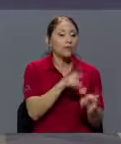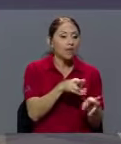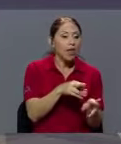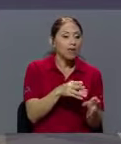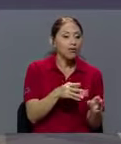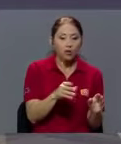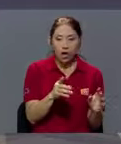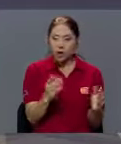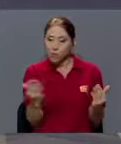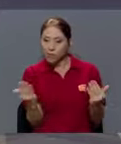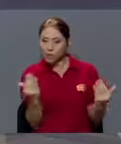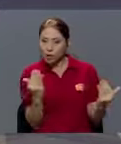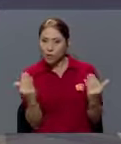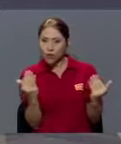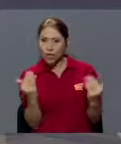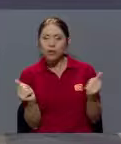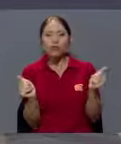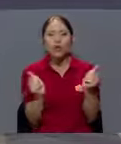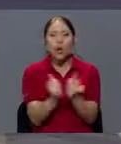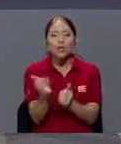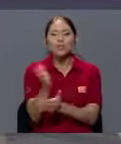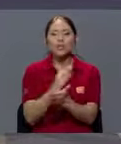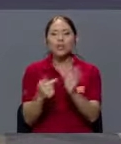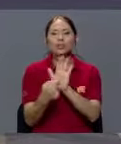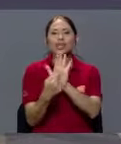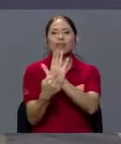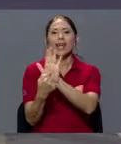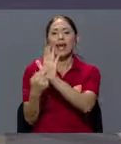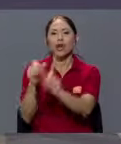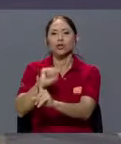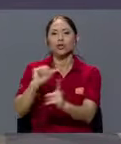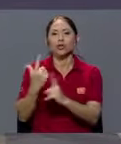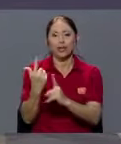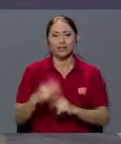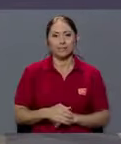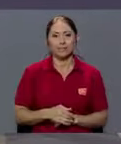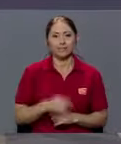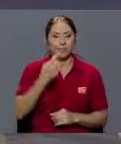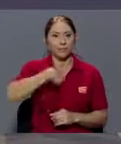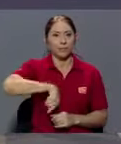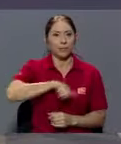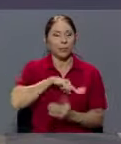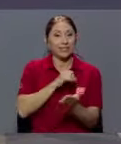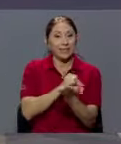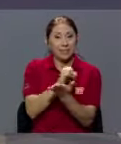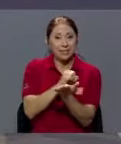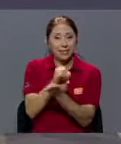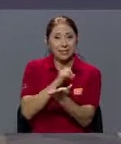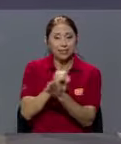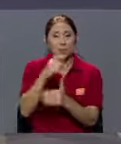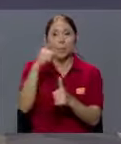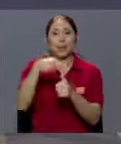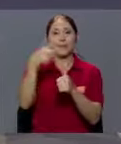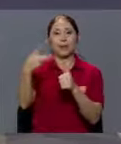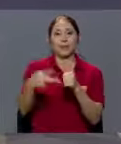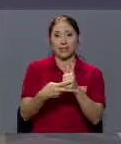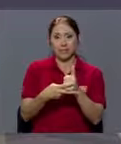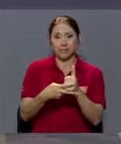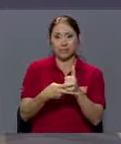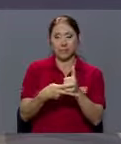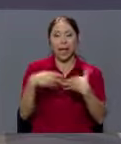con los indicadores o ciertos indicadores sociales. De forma que nuestra investigación por primera